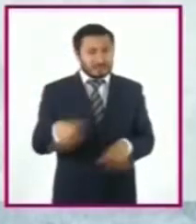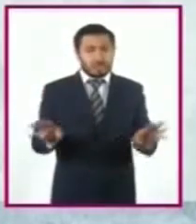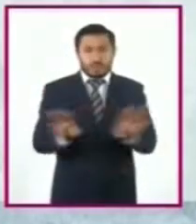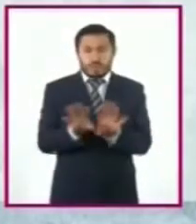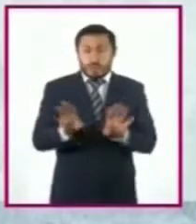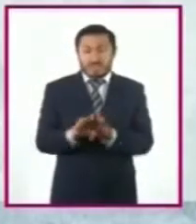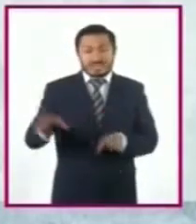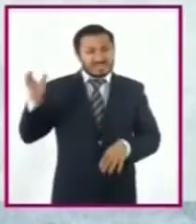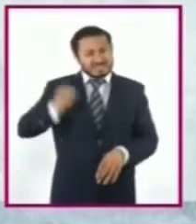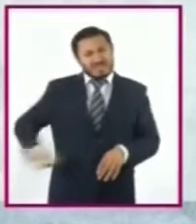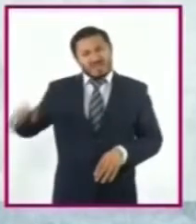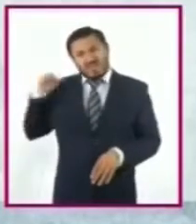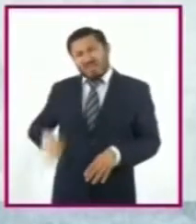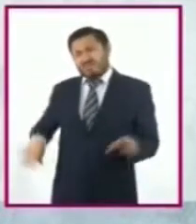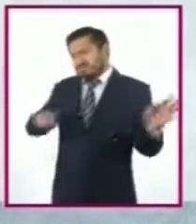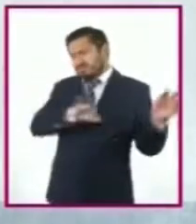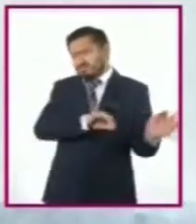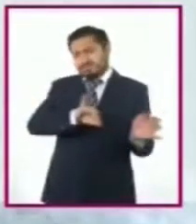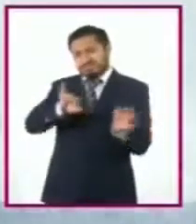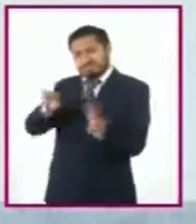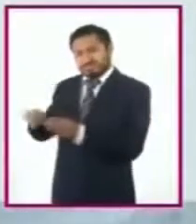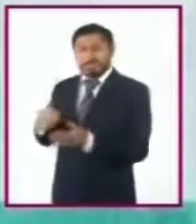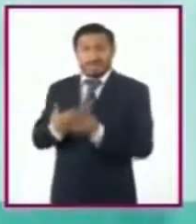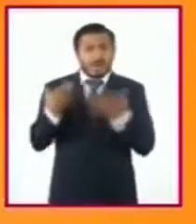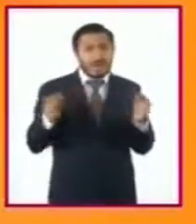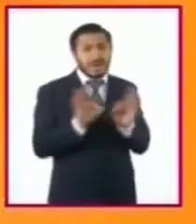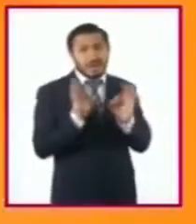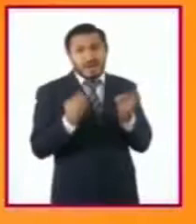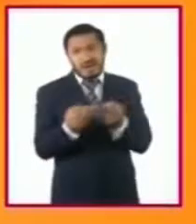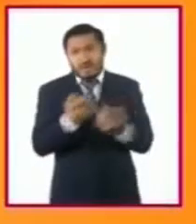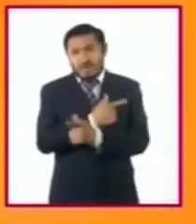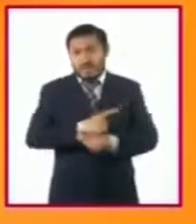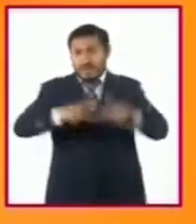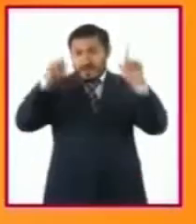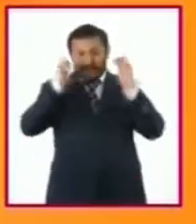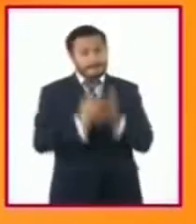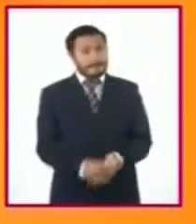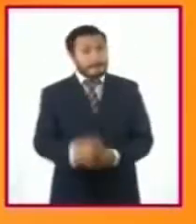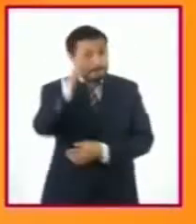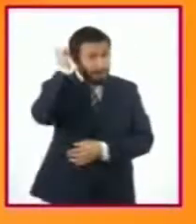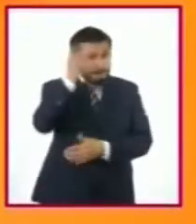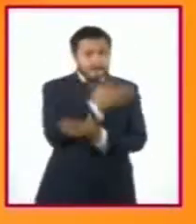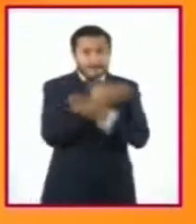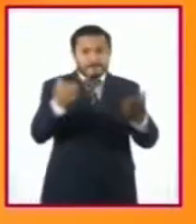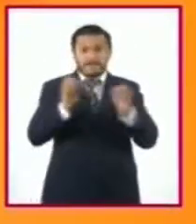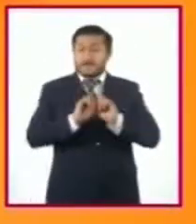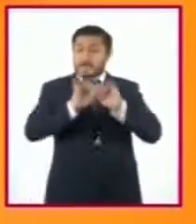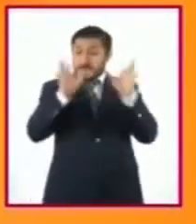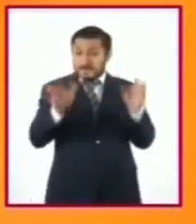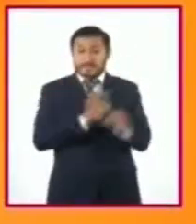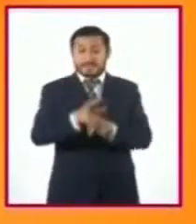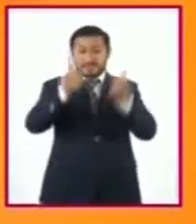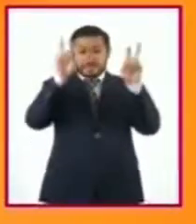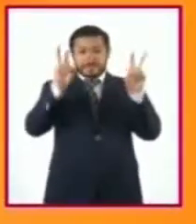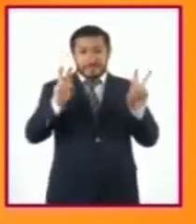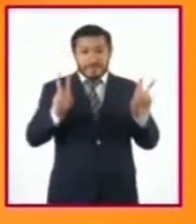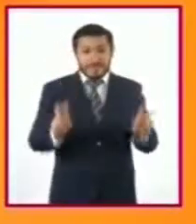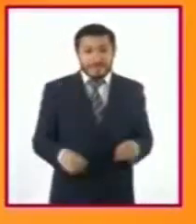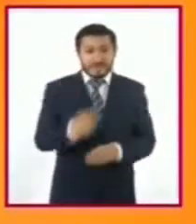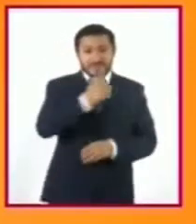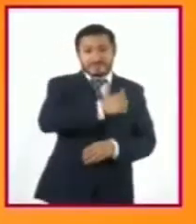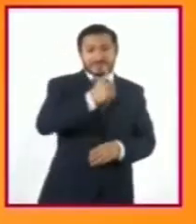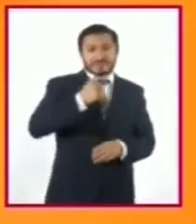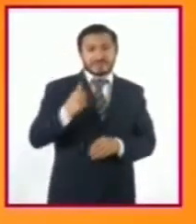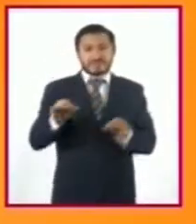formas clásicas y crearon un estilo libre de expresión. Espero que les haya quedado muy claro cuáles son los temas que aborda cada uno de